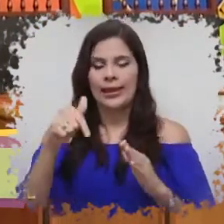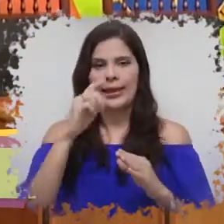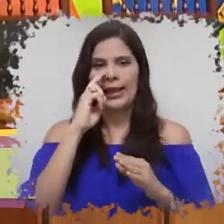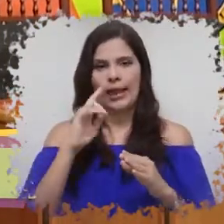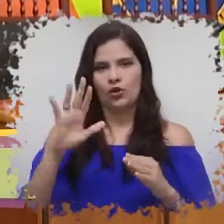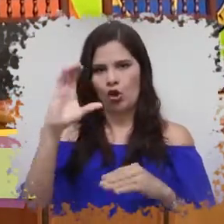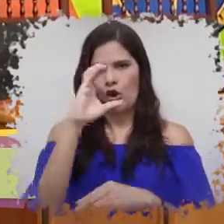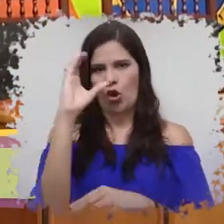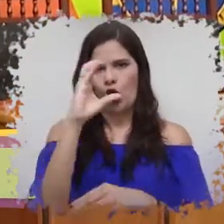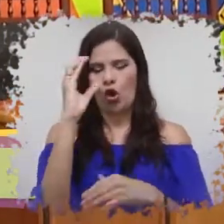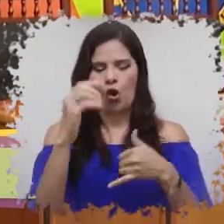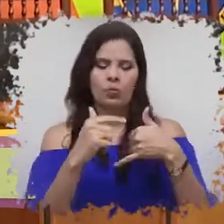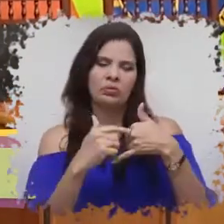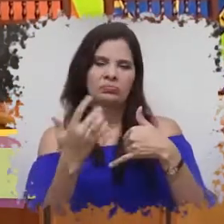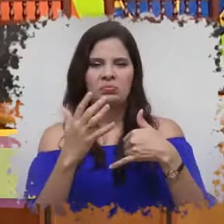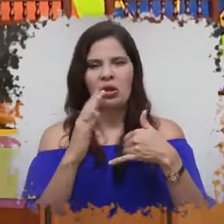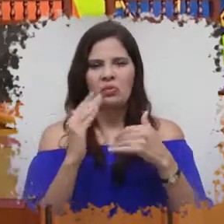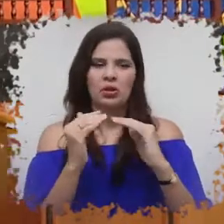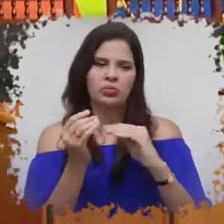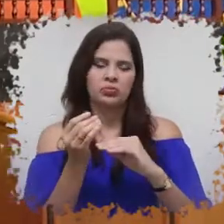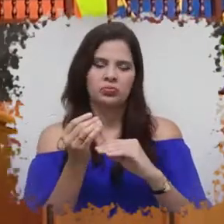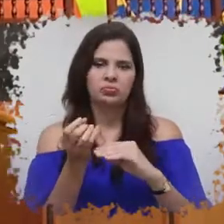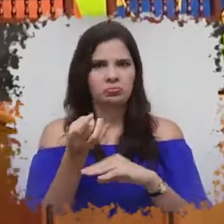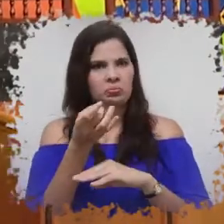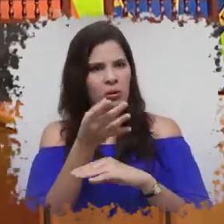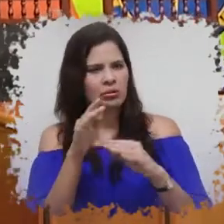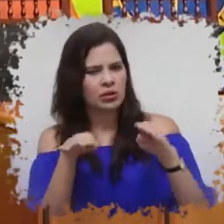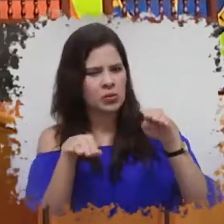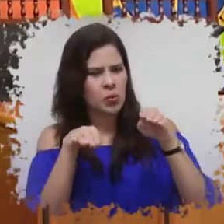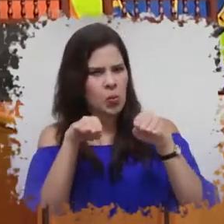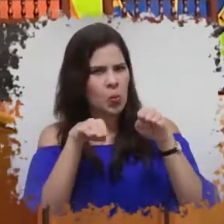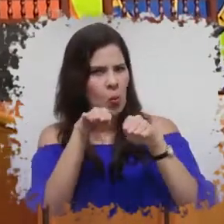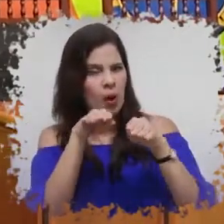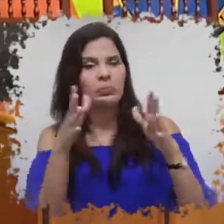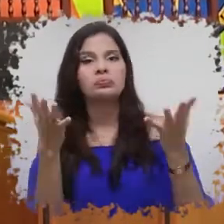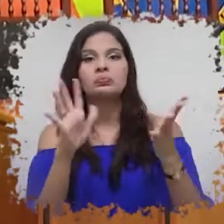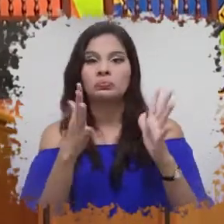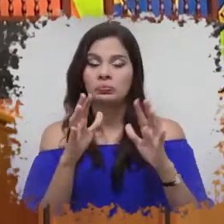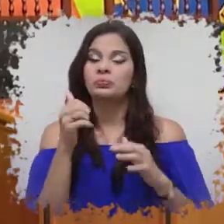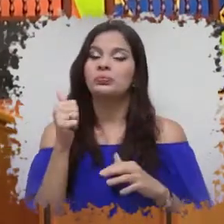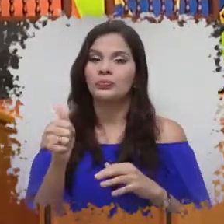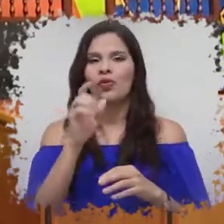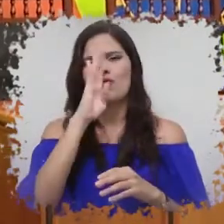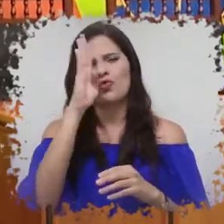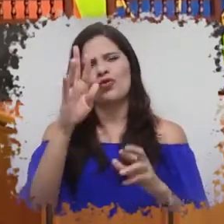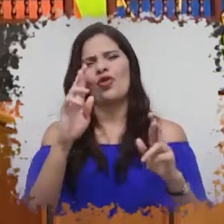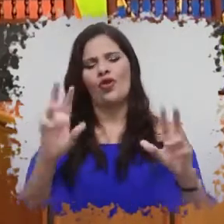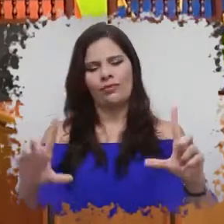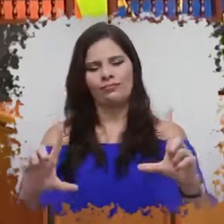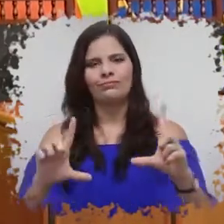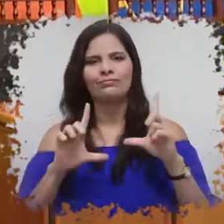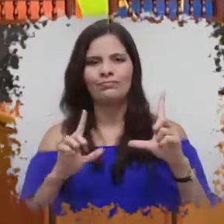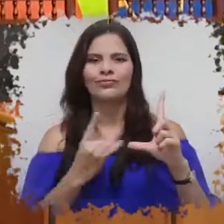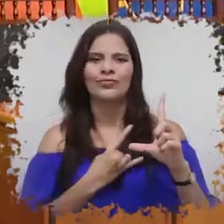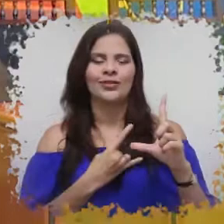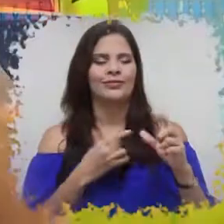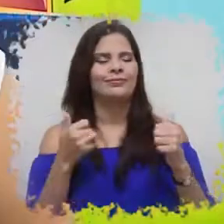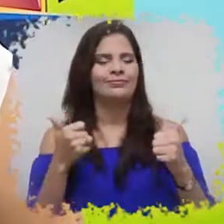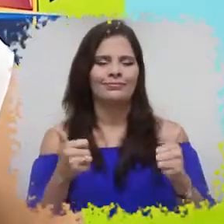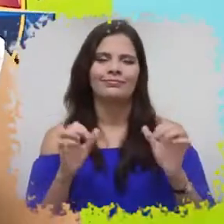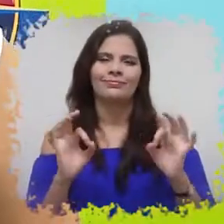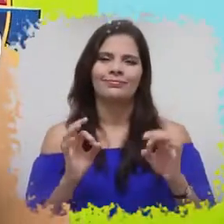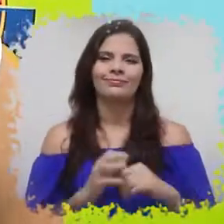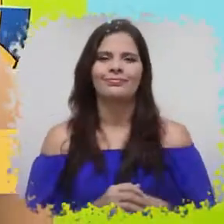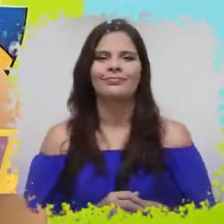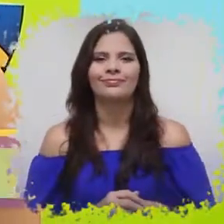nacional y la media de la universidad, así que nosotros creemos que en el futuro nuestros egresados van a tener una mejor cualificación.